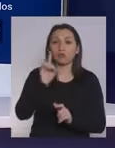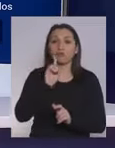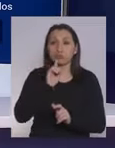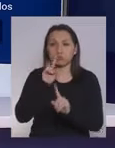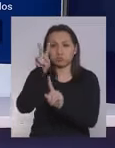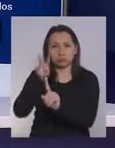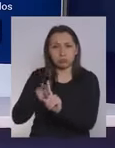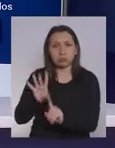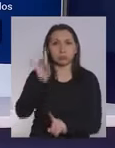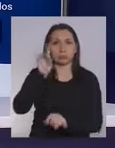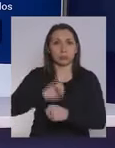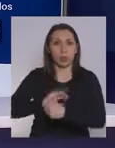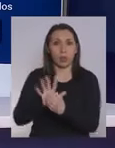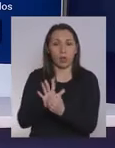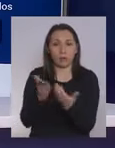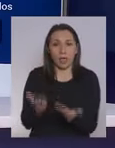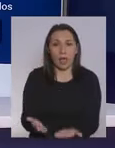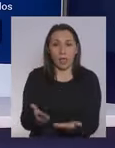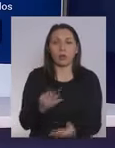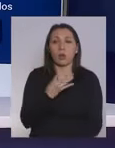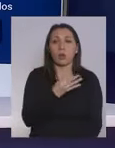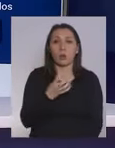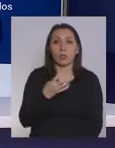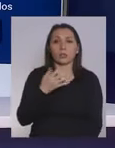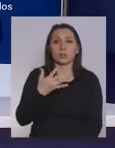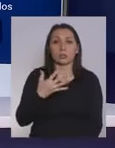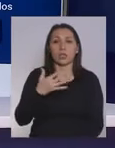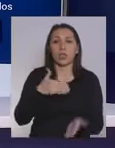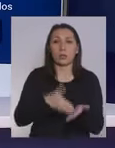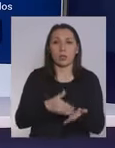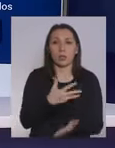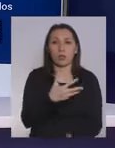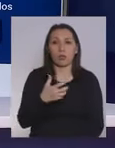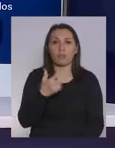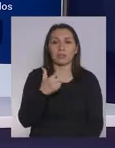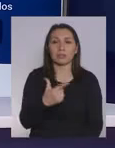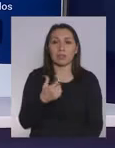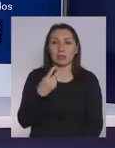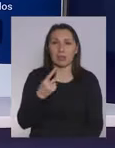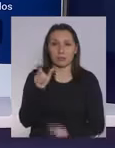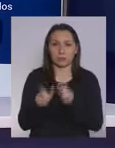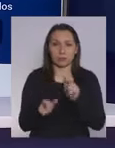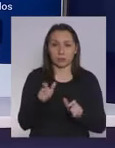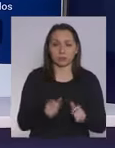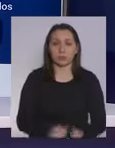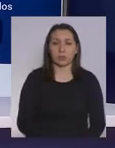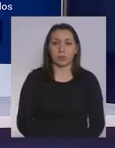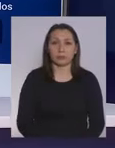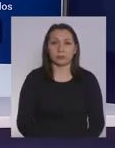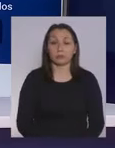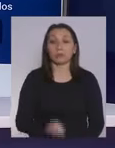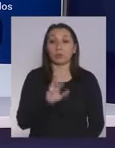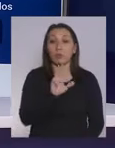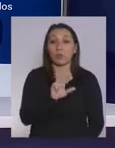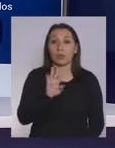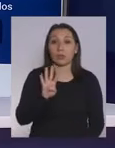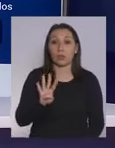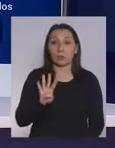coronavirus en el país a la fecha es de 405 mil 972 day con un